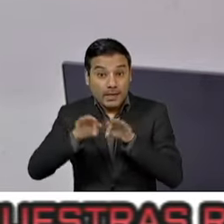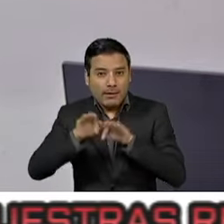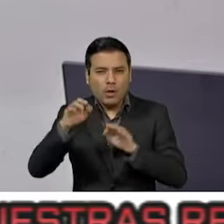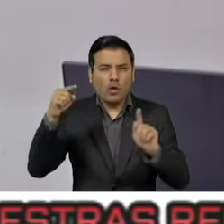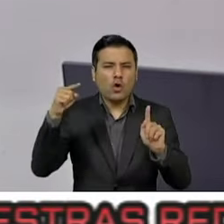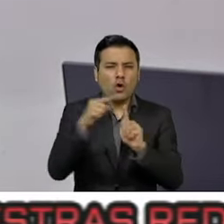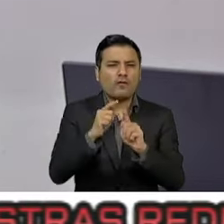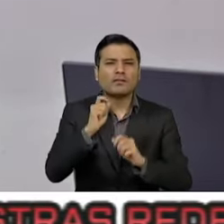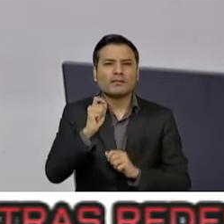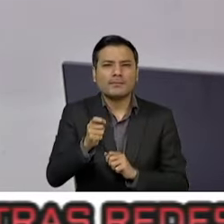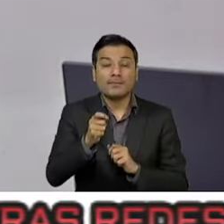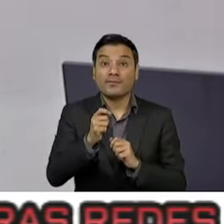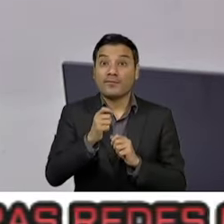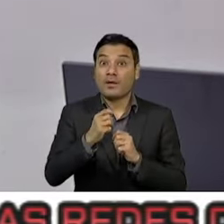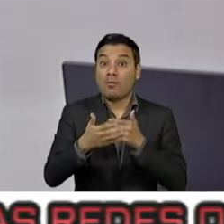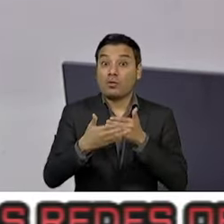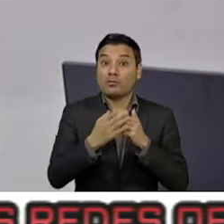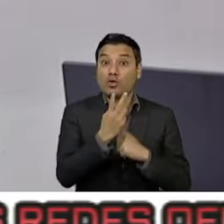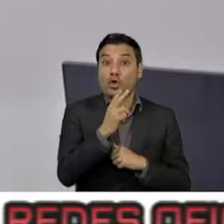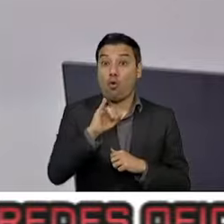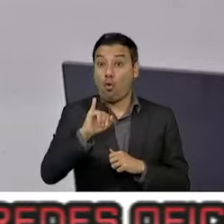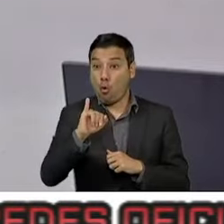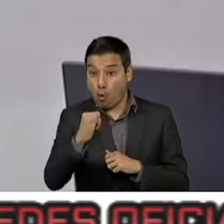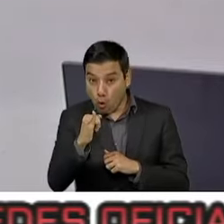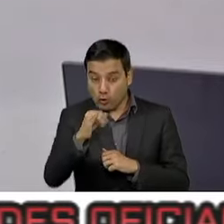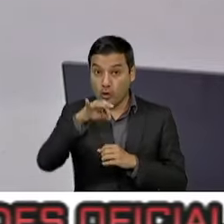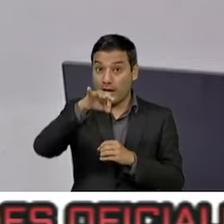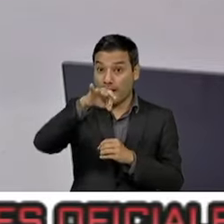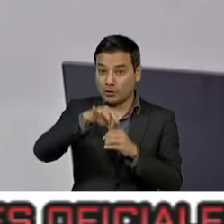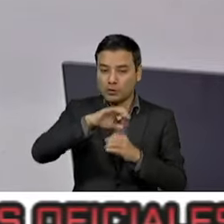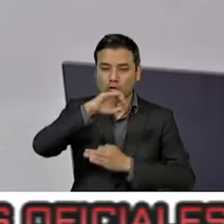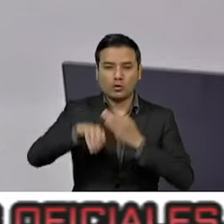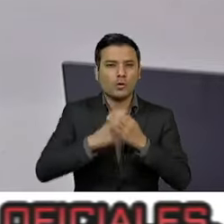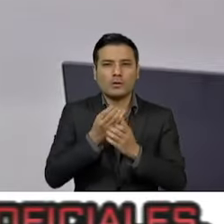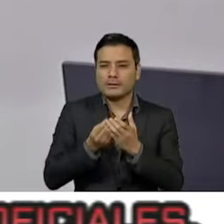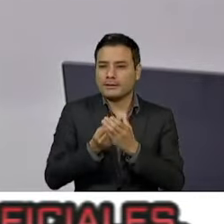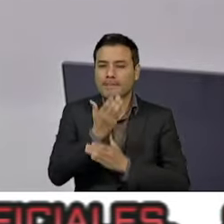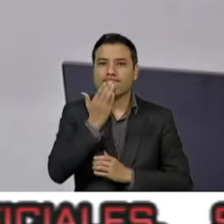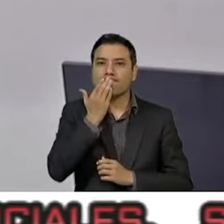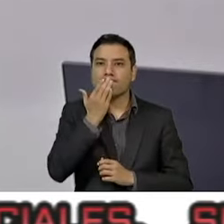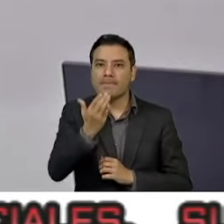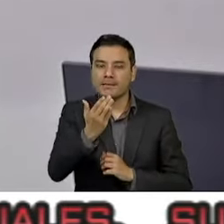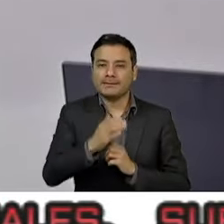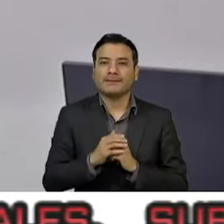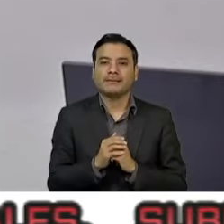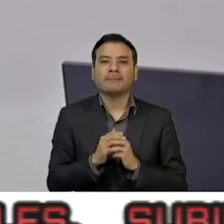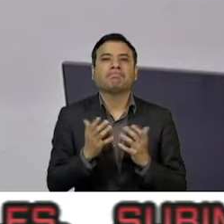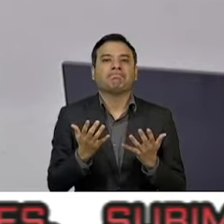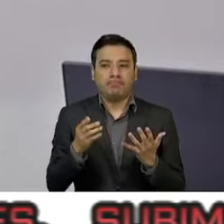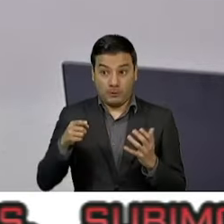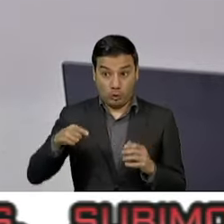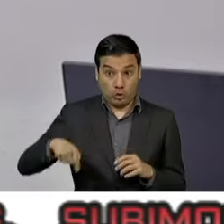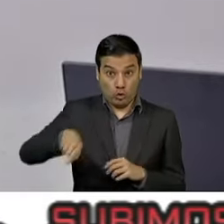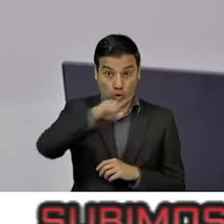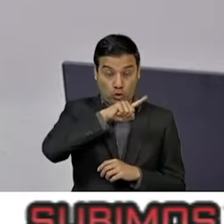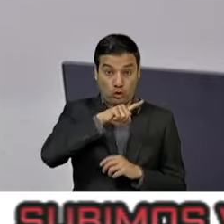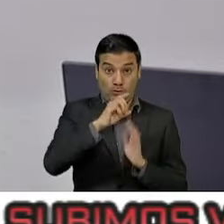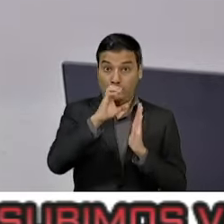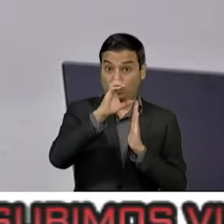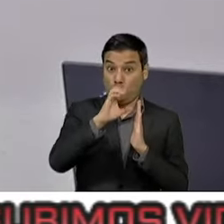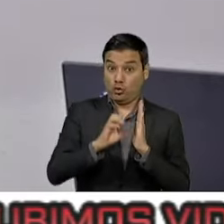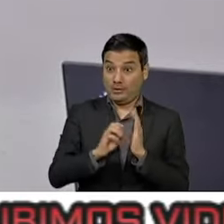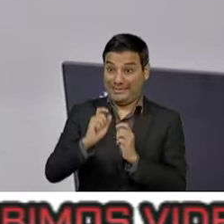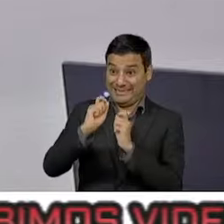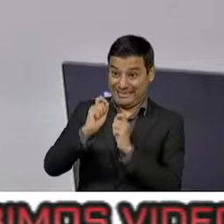las elecciones del 2 de junio lleguen a buen puerto y de esta manera cumplamos con nuestras obligaciones constitucionales